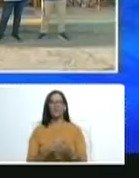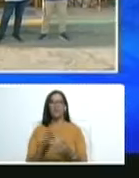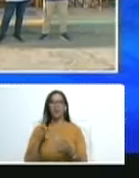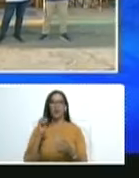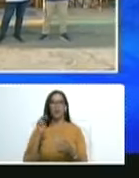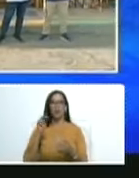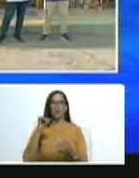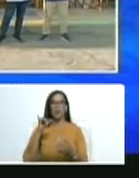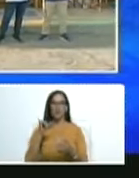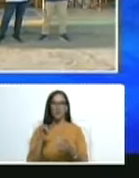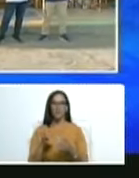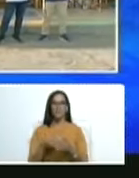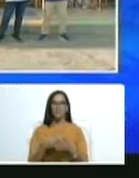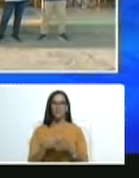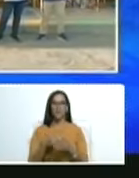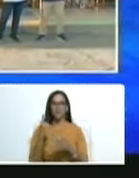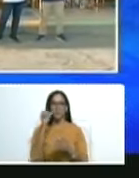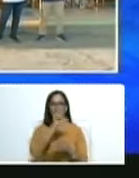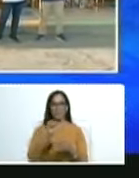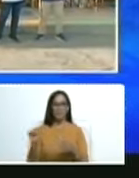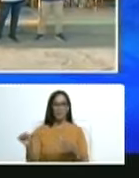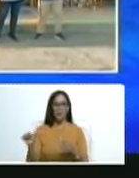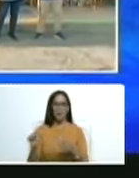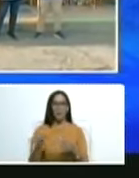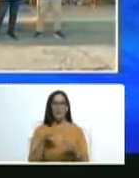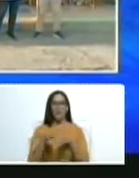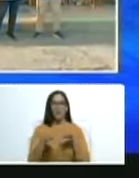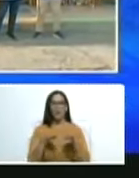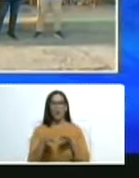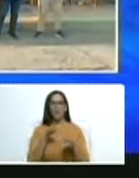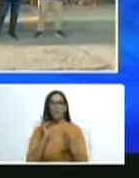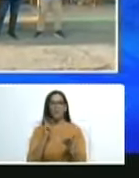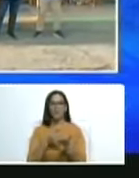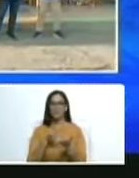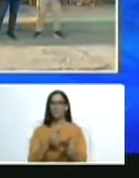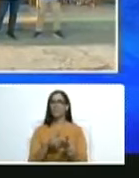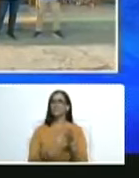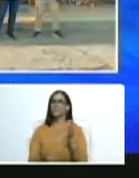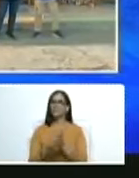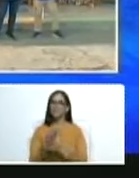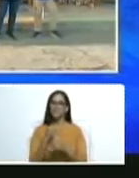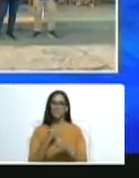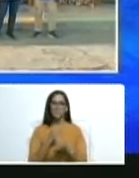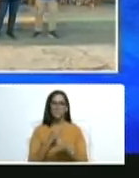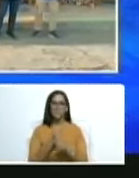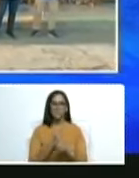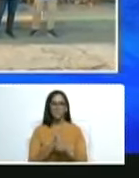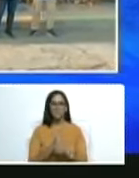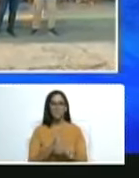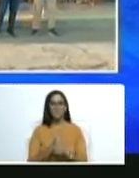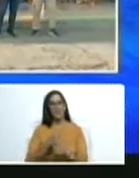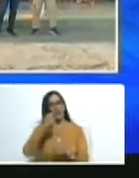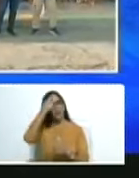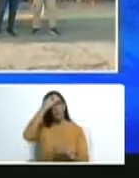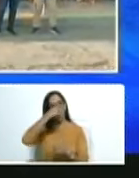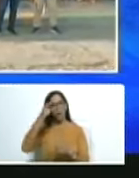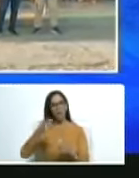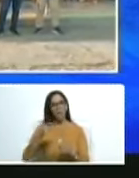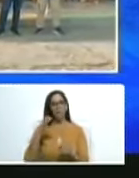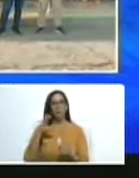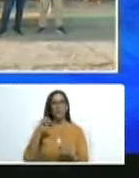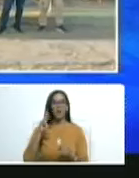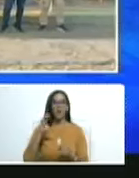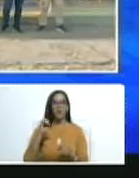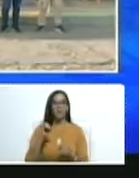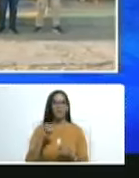Leiva. Hace una semana, el jueves, estuvimos allá inaugurando una gran obra para el pueblo de Coro, y hoy